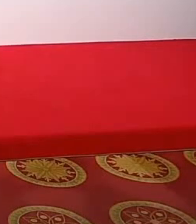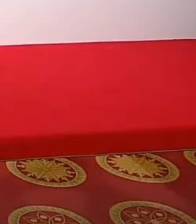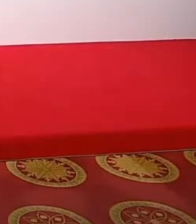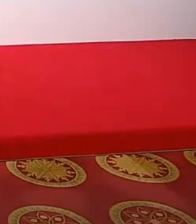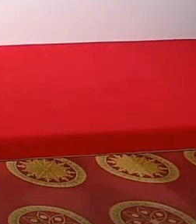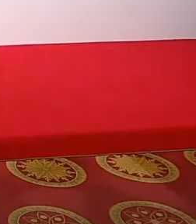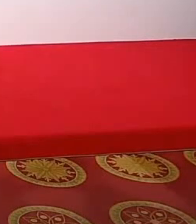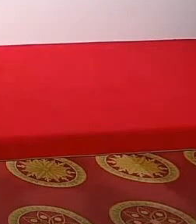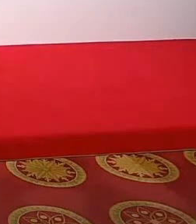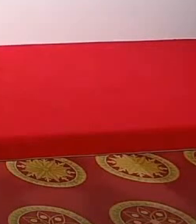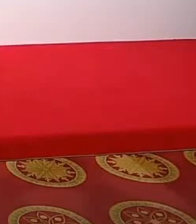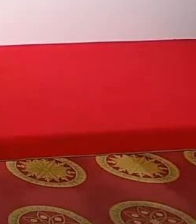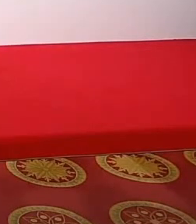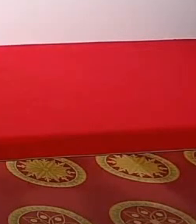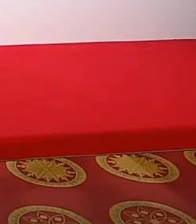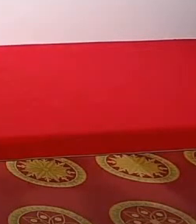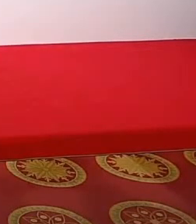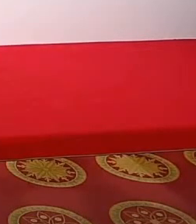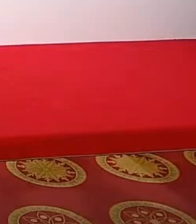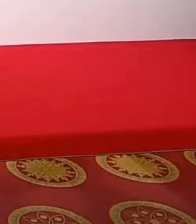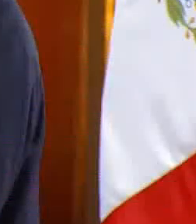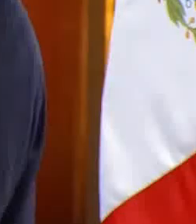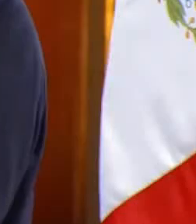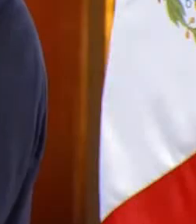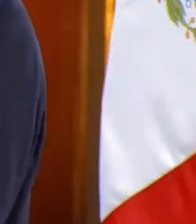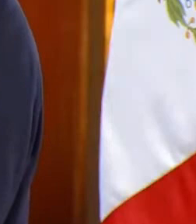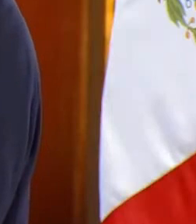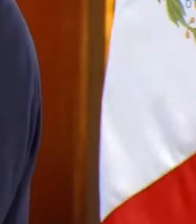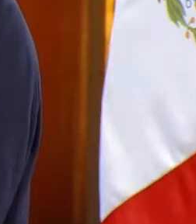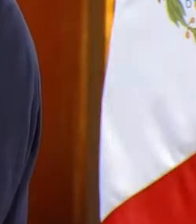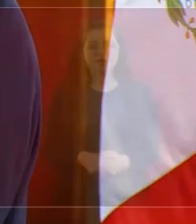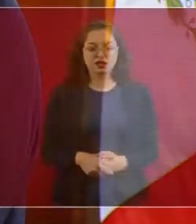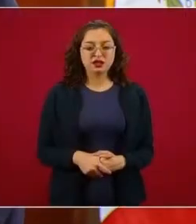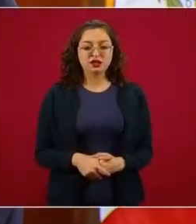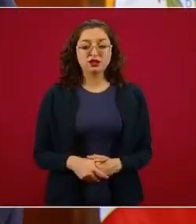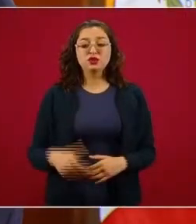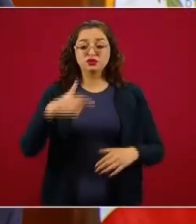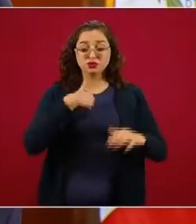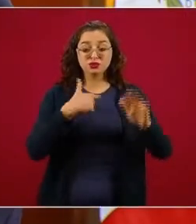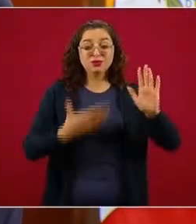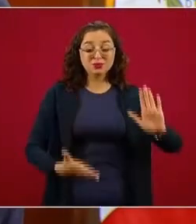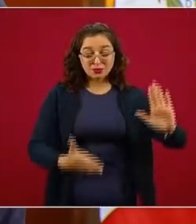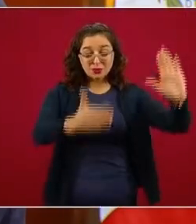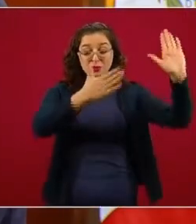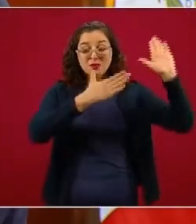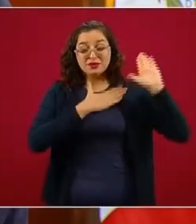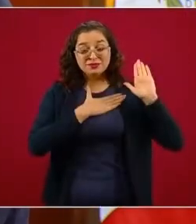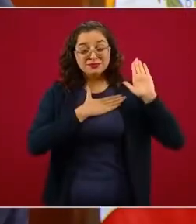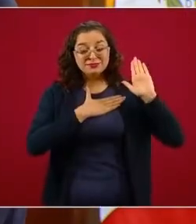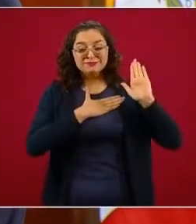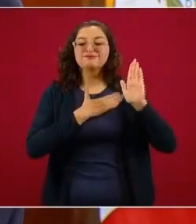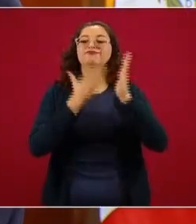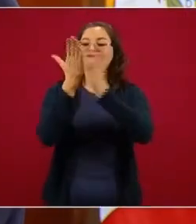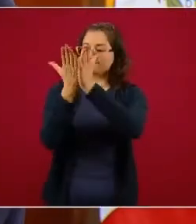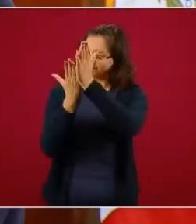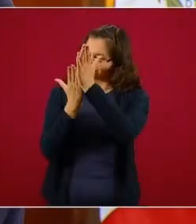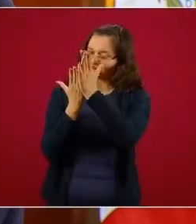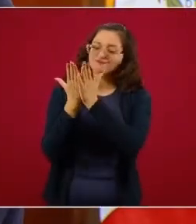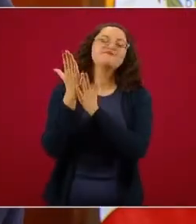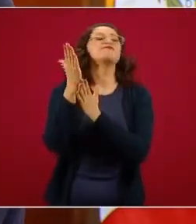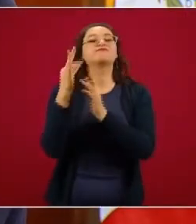pueblo. Les refrendo mi compromiso de continuar siendo fiel a los